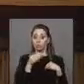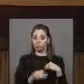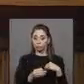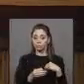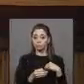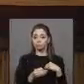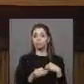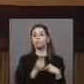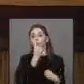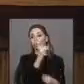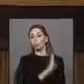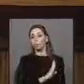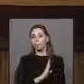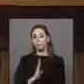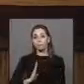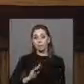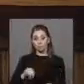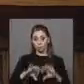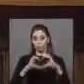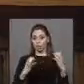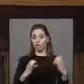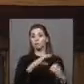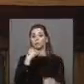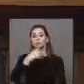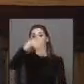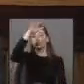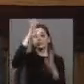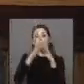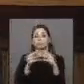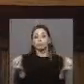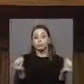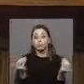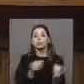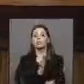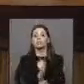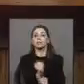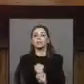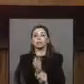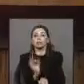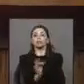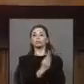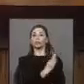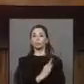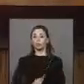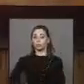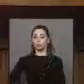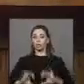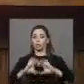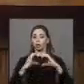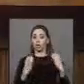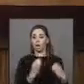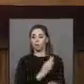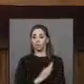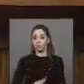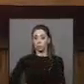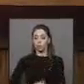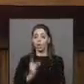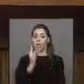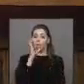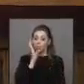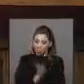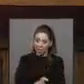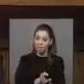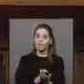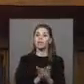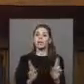de haber perdido a uno de sus miembros de este hemiciclo en el pleno ejercicio de su labor parlamentaria. La Cámara de Diputados debe mantener